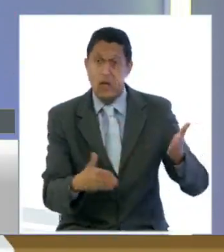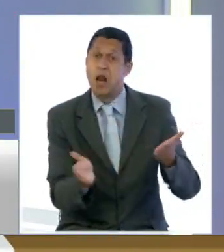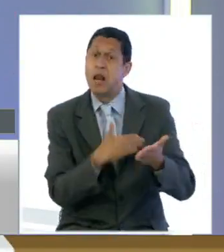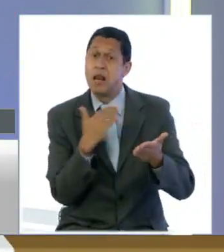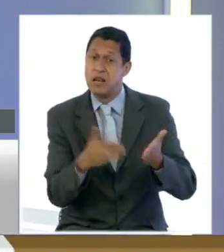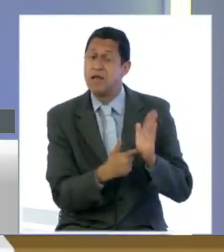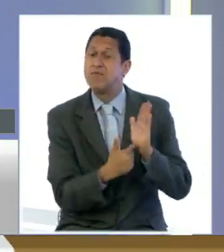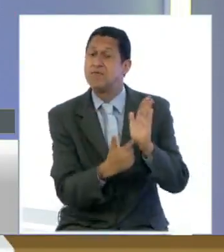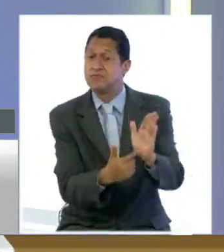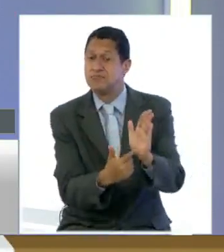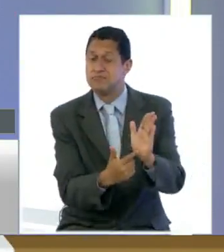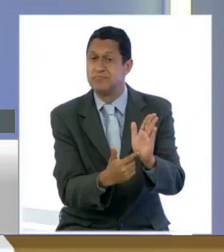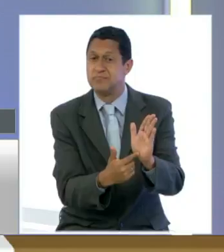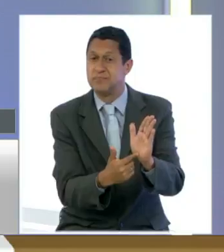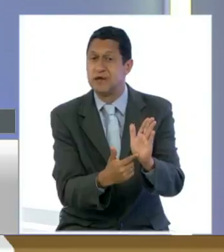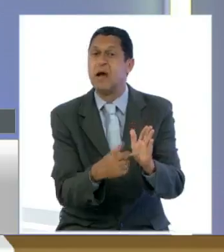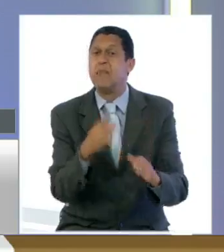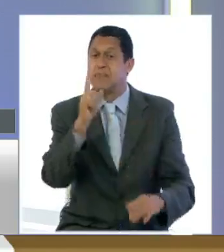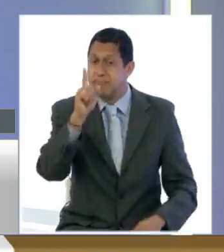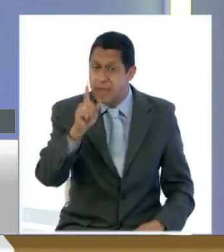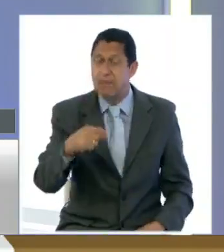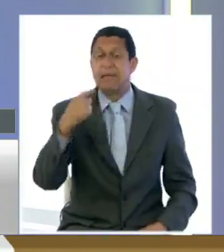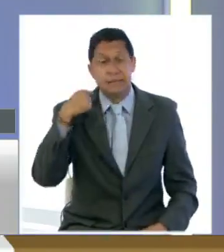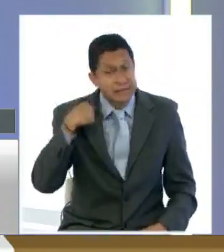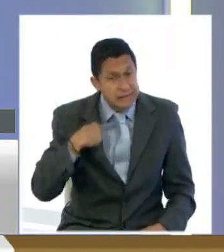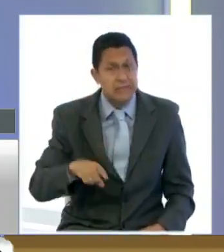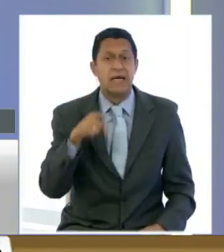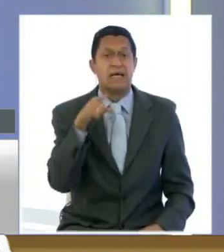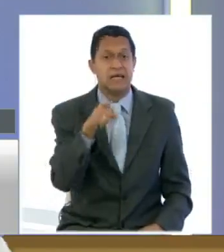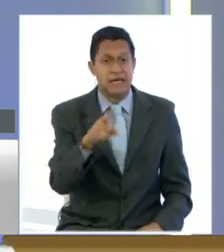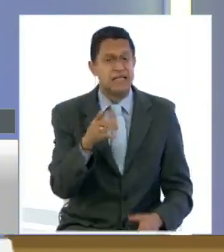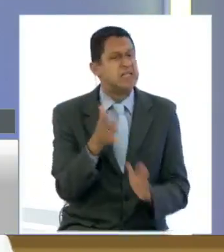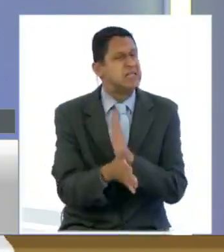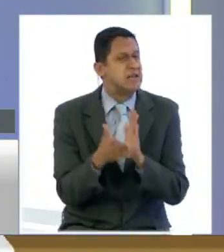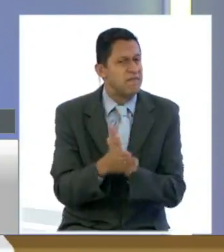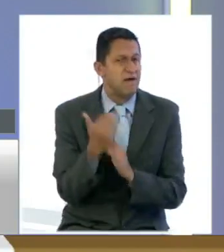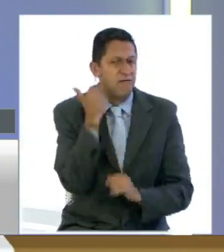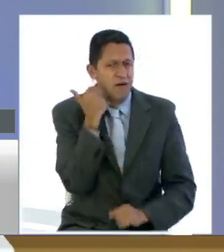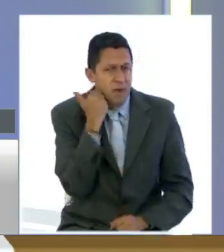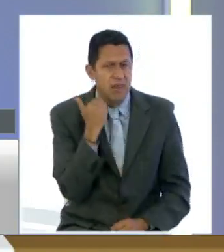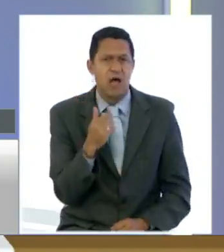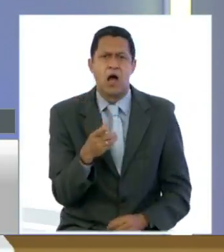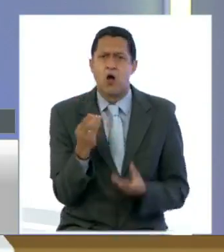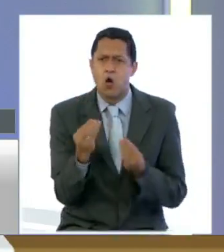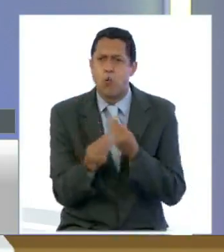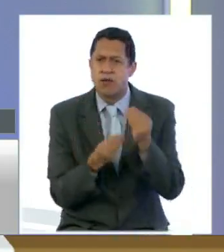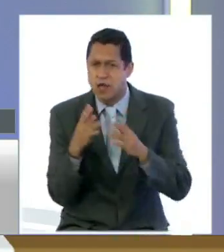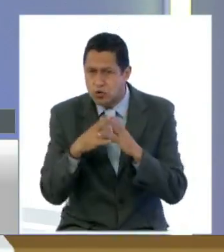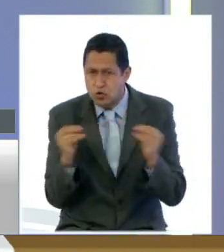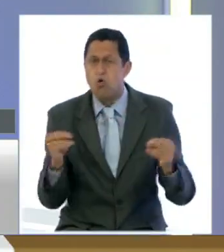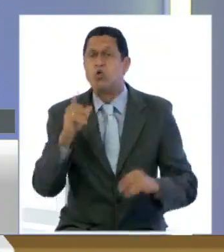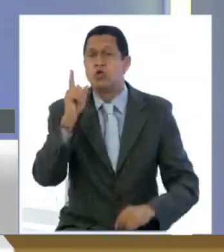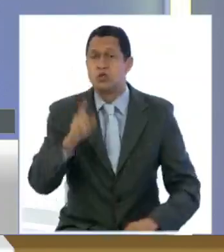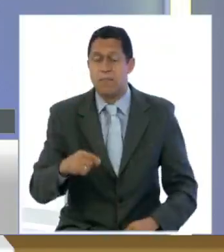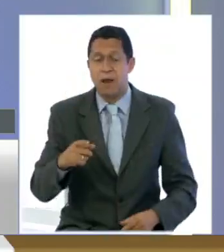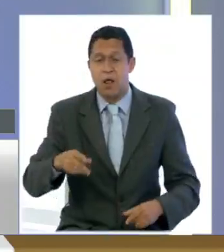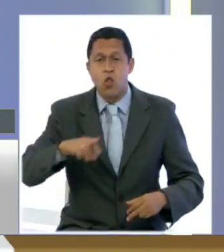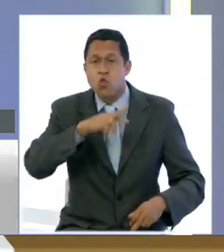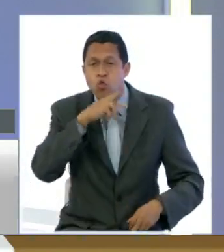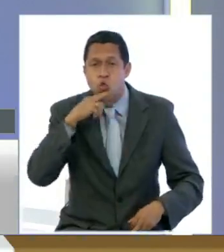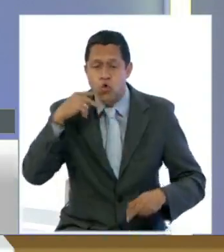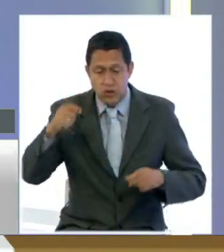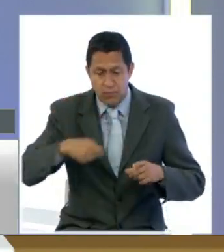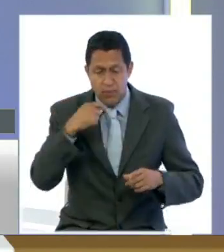libro, como bien lo llama, porque además tiene, que es la condición celíaca, cómo hacer todo esto, y tiene también postres, por ejemplo,